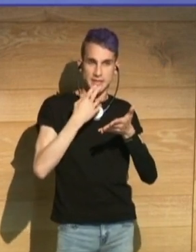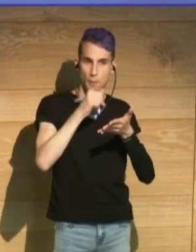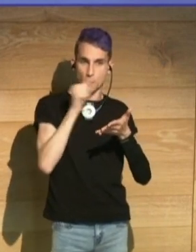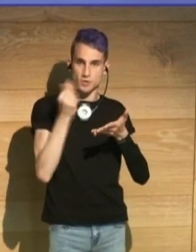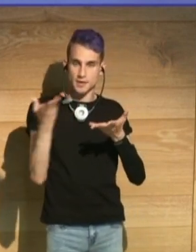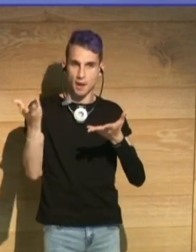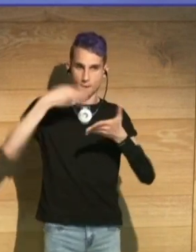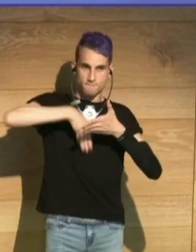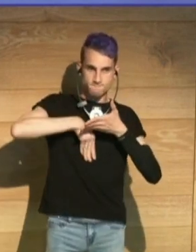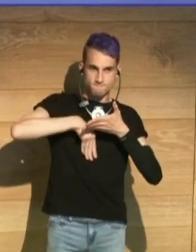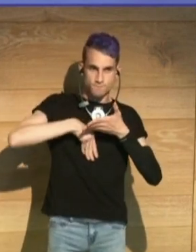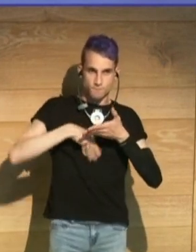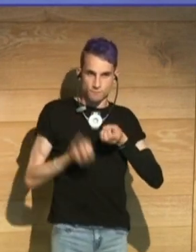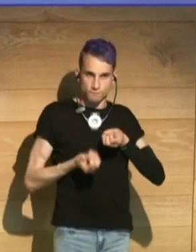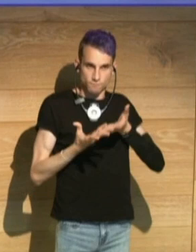los documentos, ¿no?